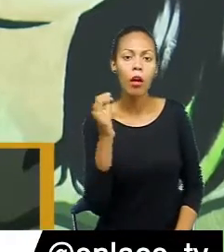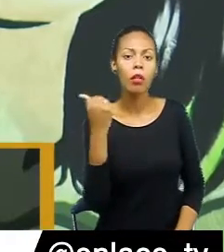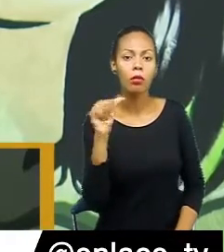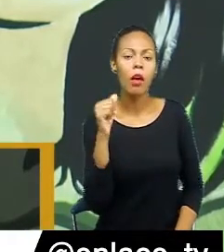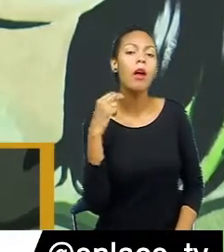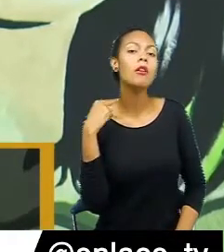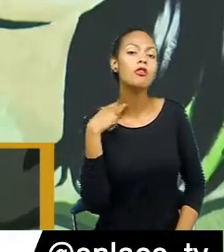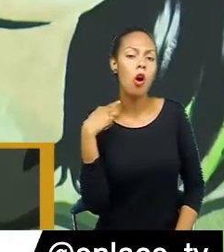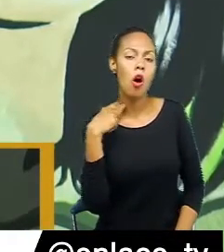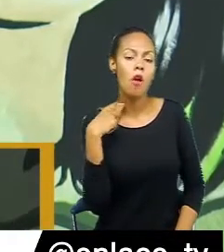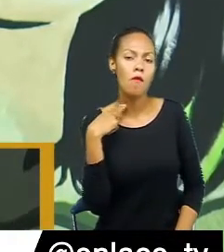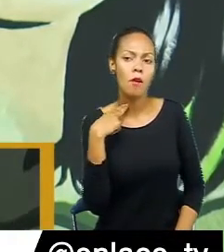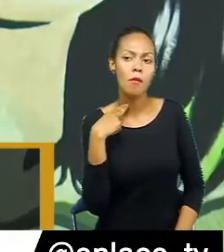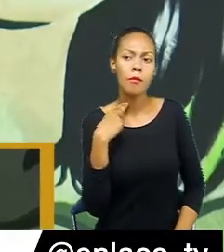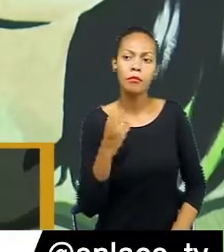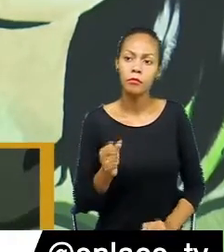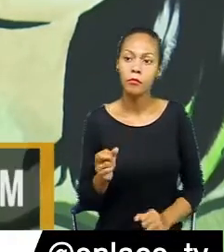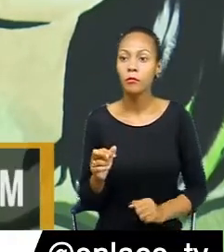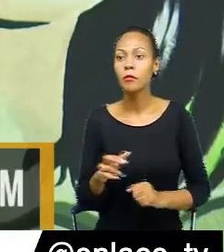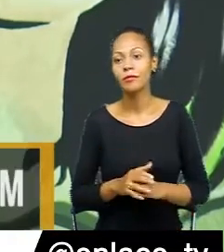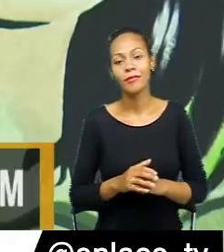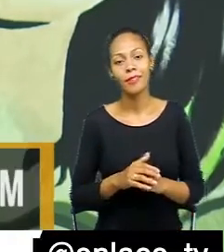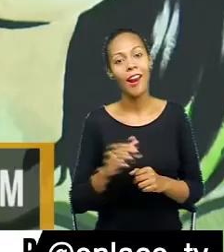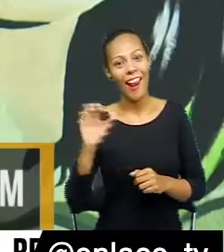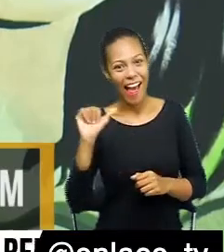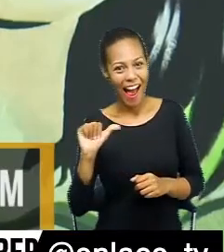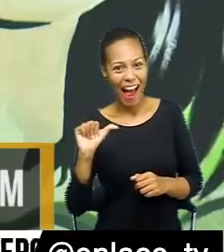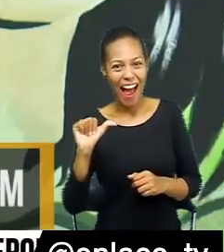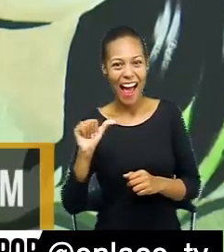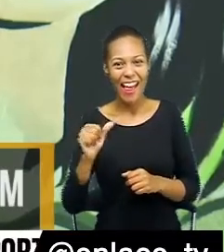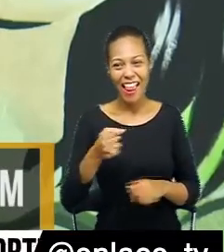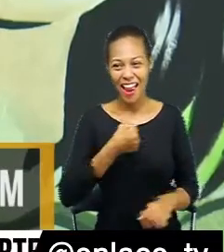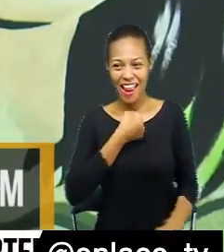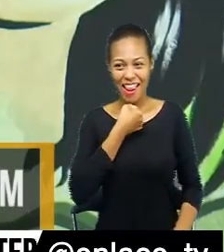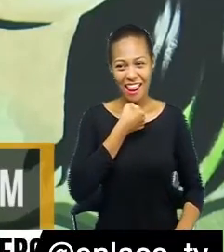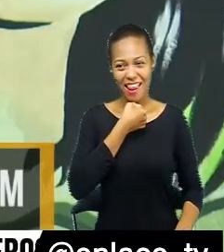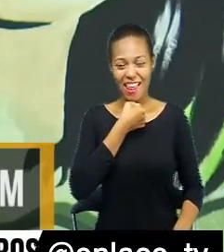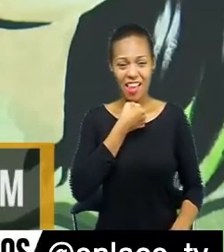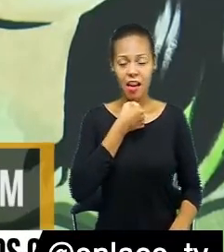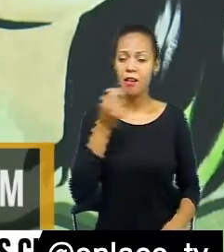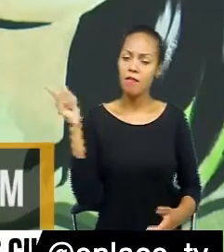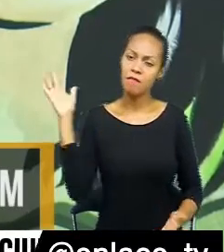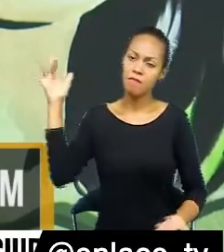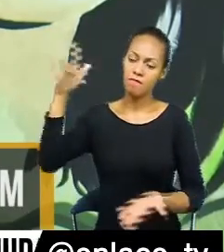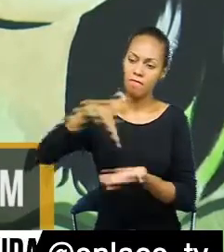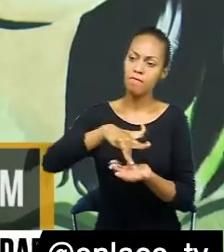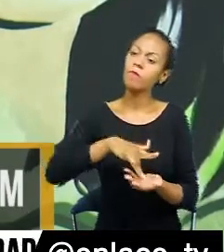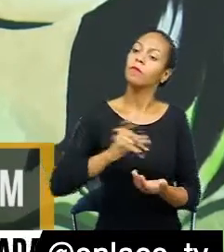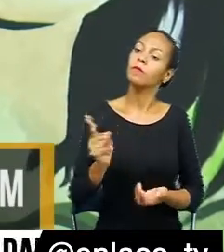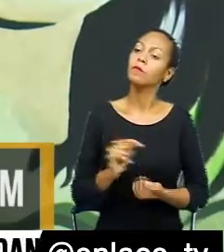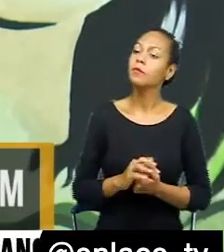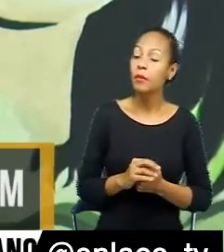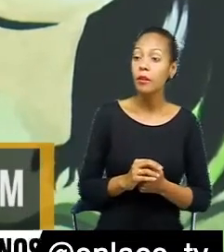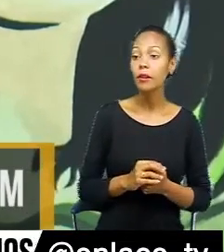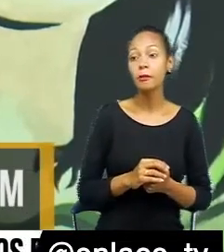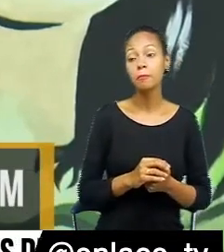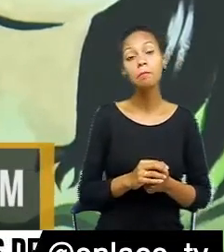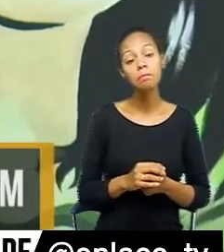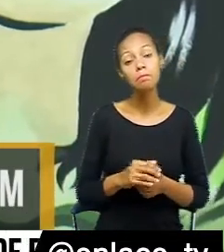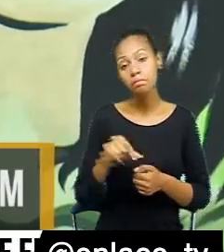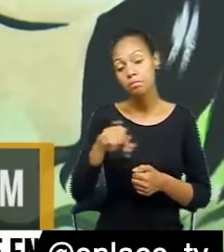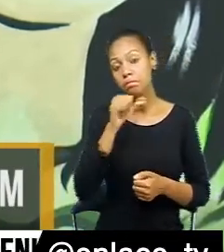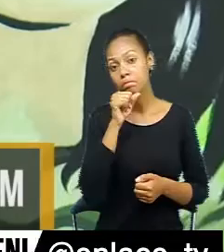con la compañía de la Negra Grande de Colombia, que va a estar acá en Barranca Bermeja, va a estar hablando de paz, va a